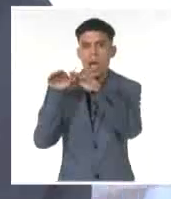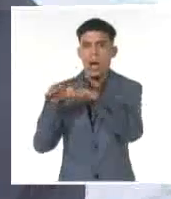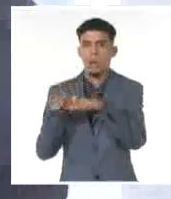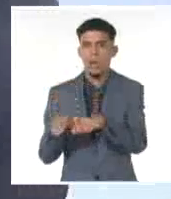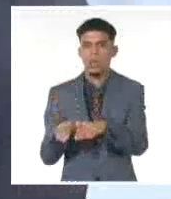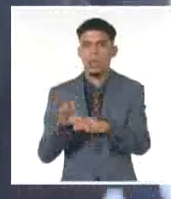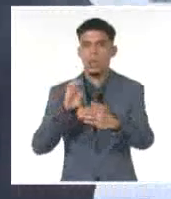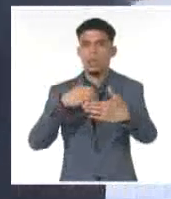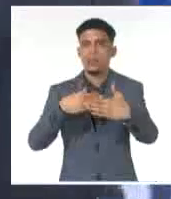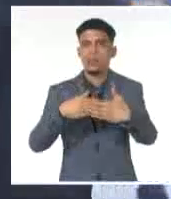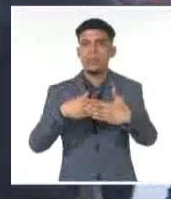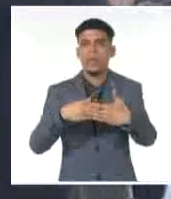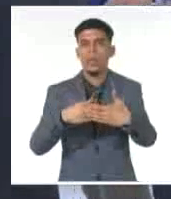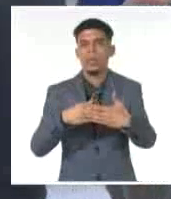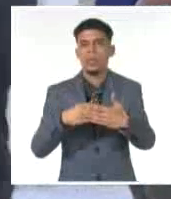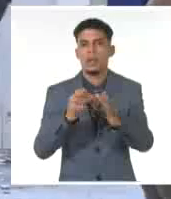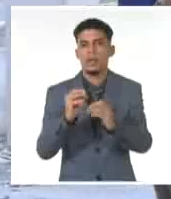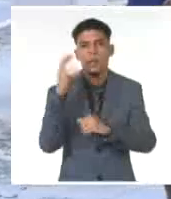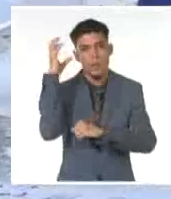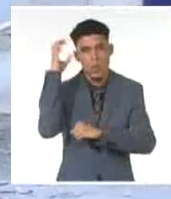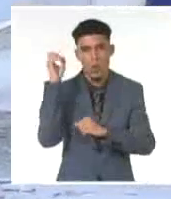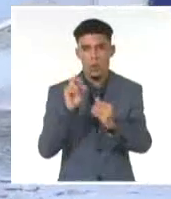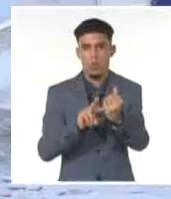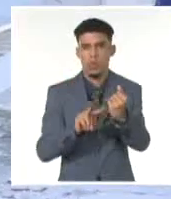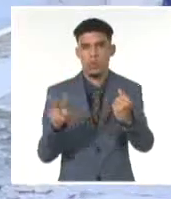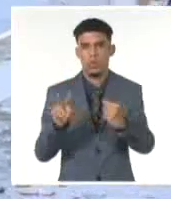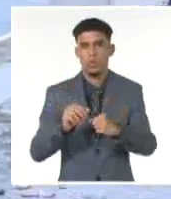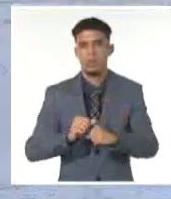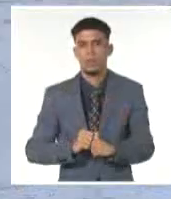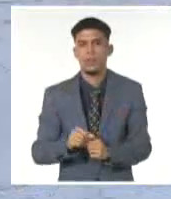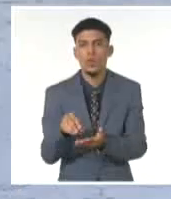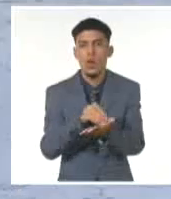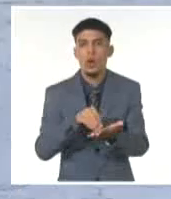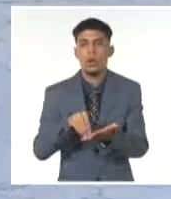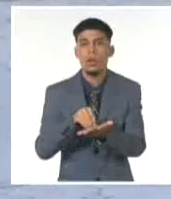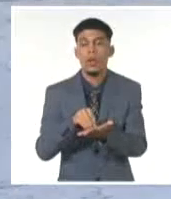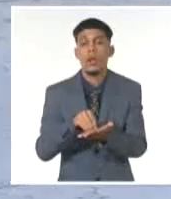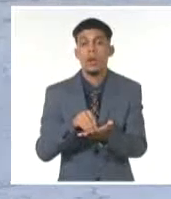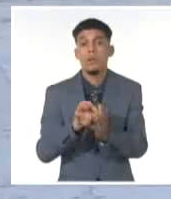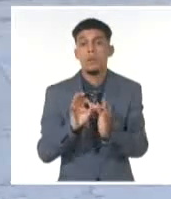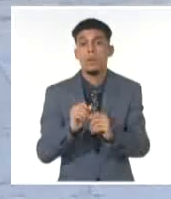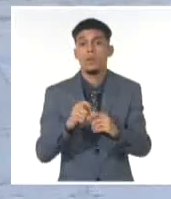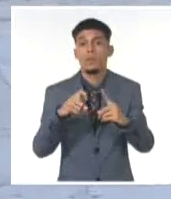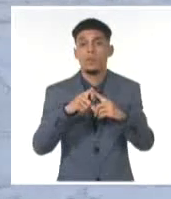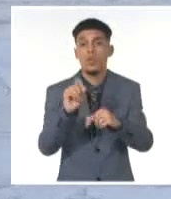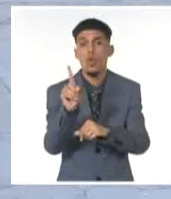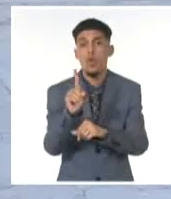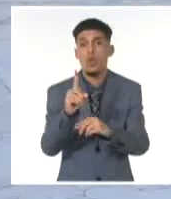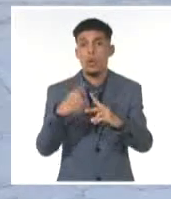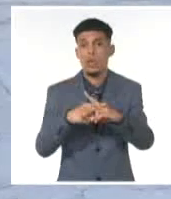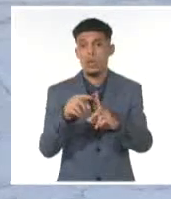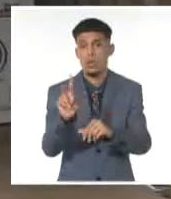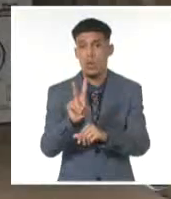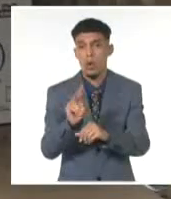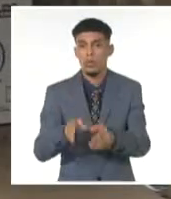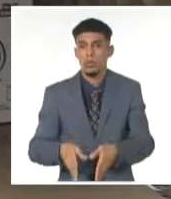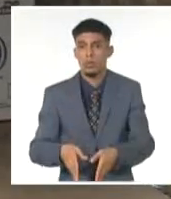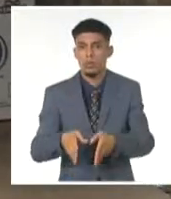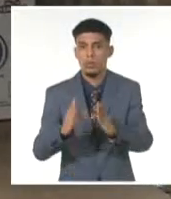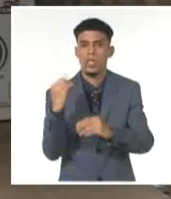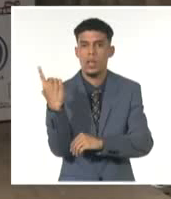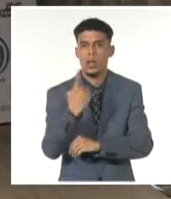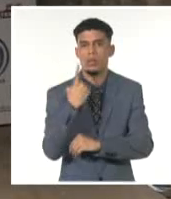empresa Emprosud del gobierno provincial, ubicado entre el kilómetro 1 y 2 de la autopista